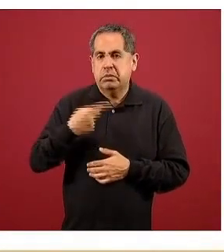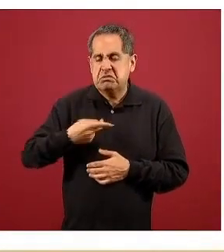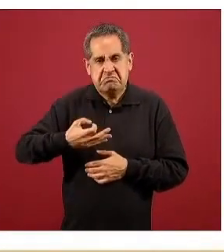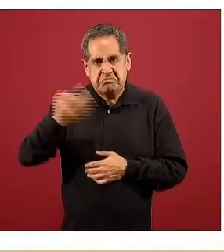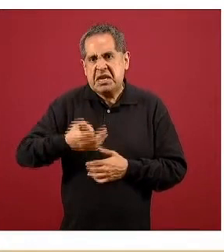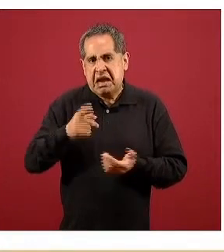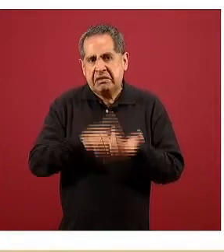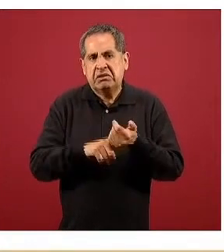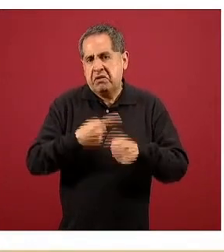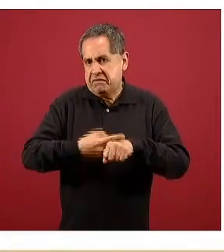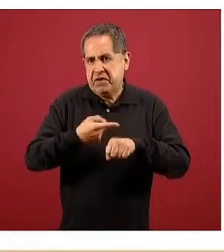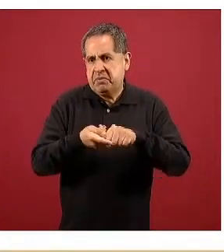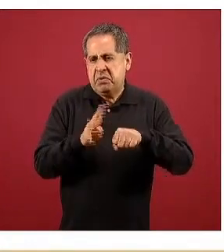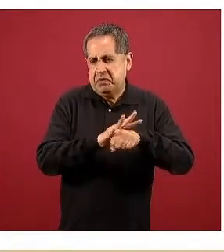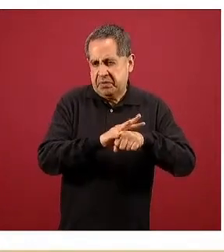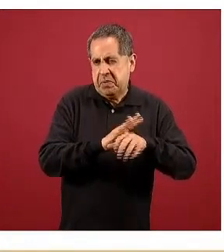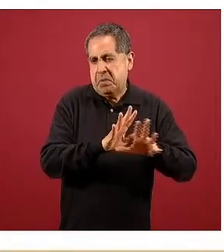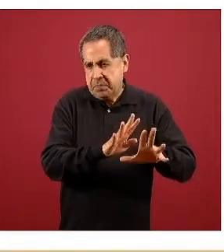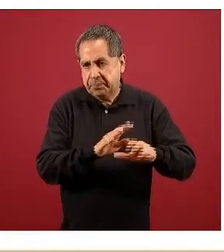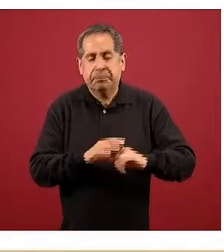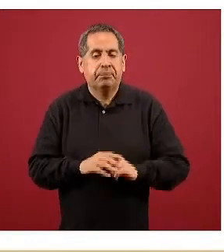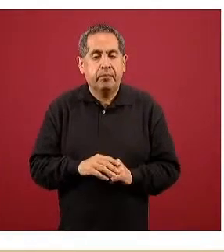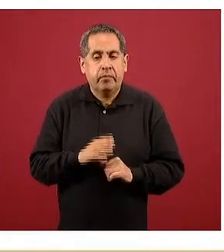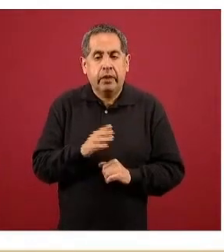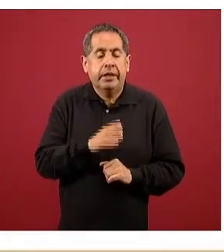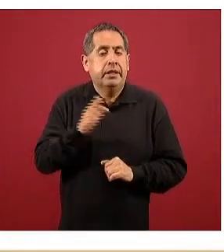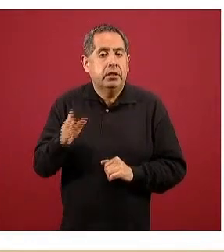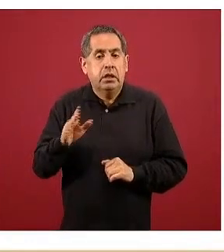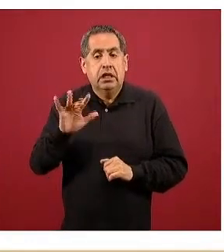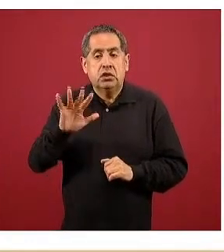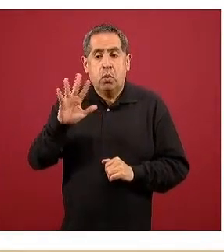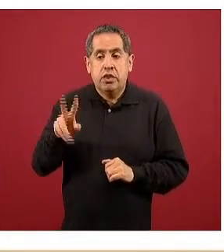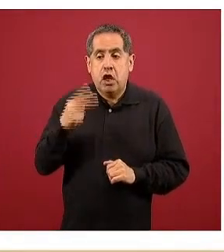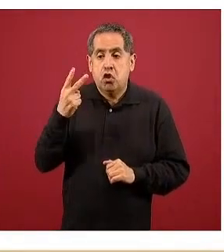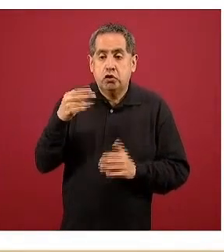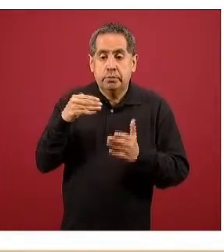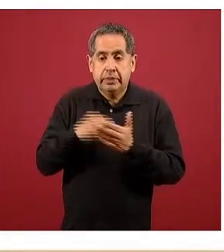480.278 y hemos tenido un total de